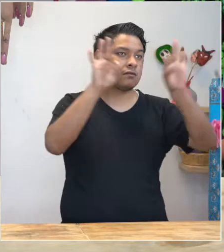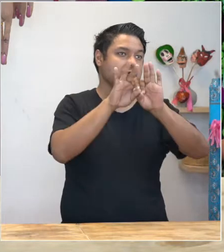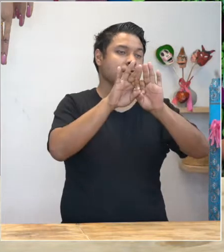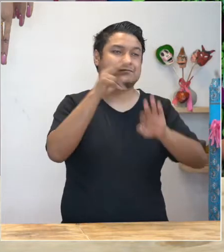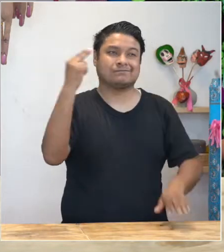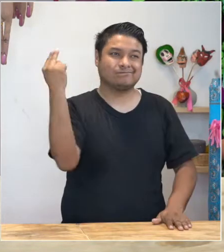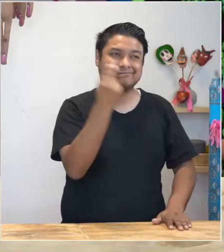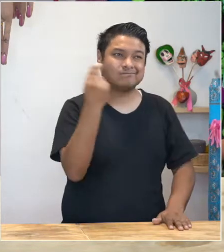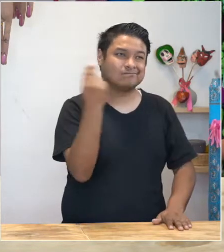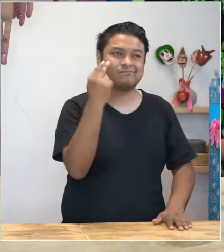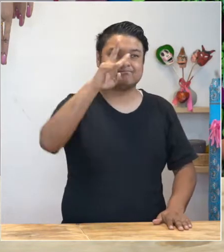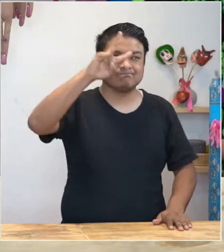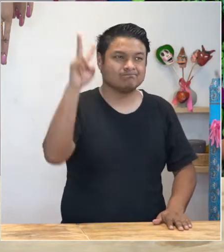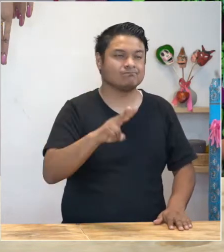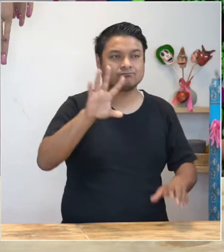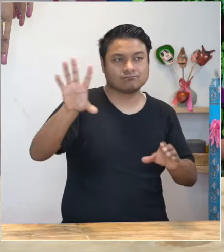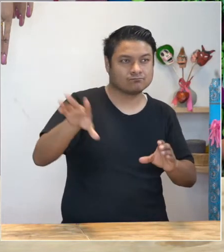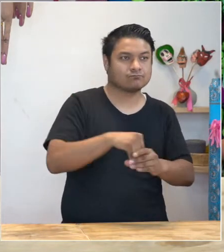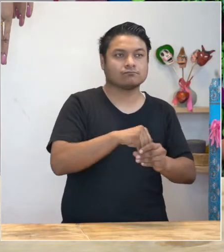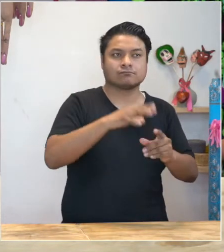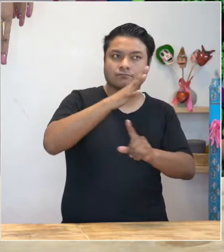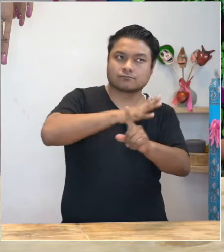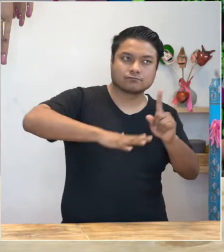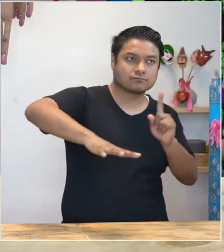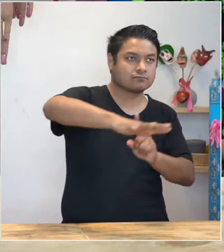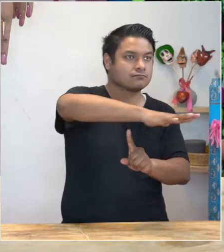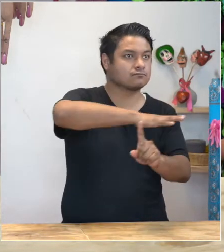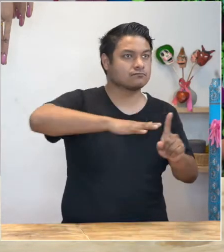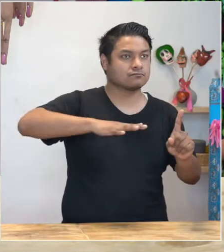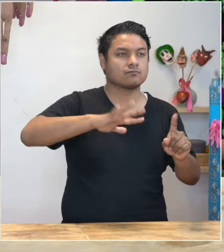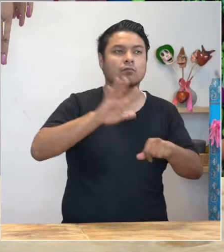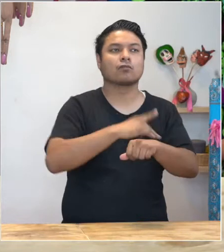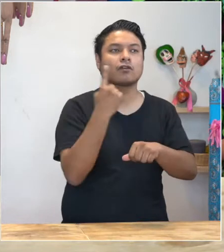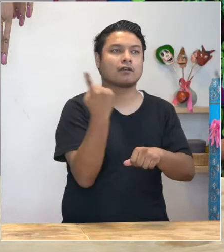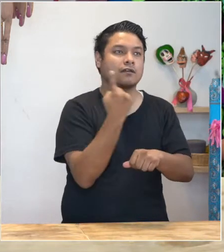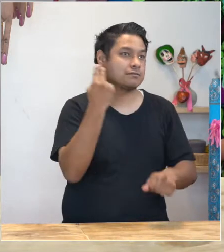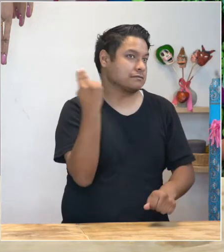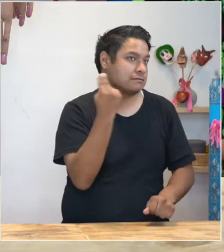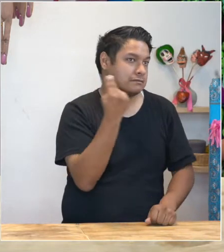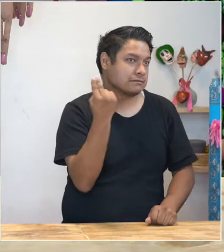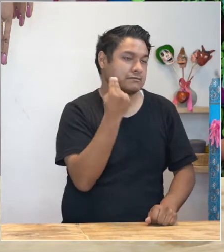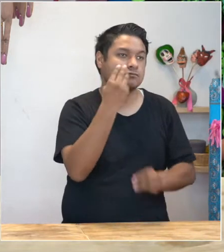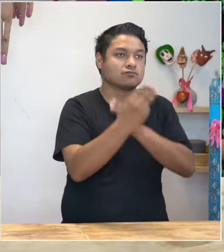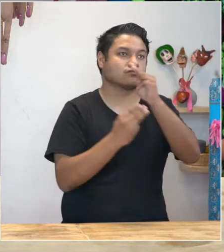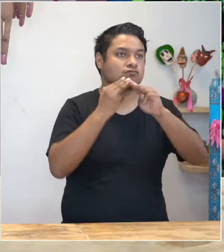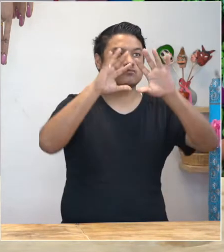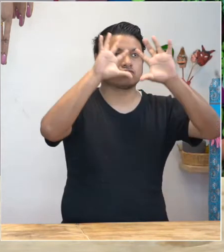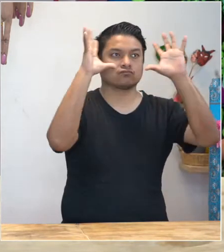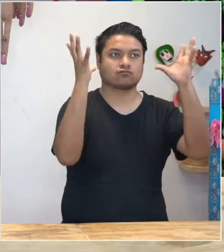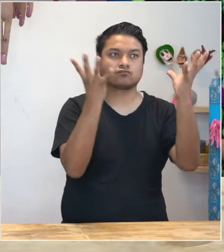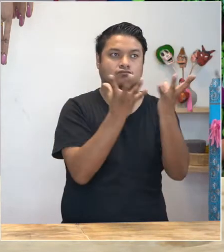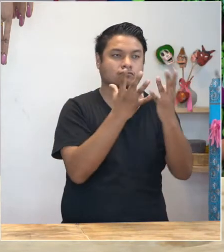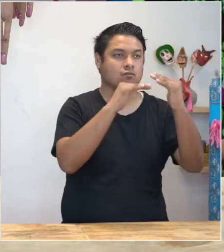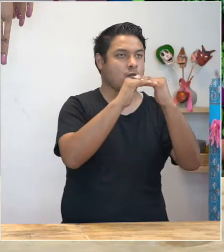inclusión, debido a que necesitamos tener un mundo equitativo, un mundo que